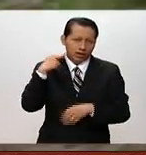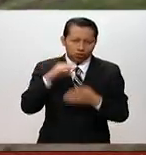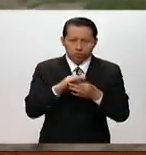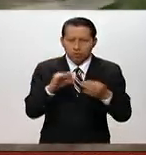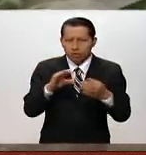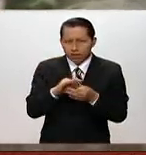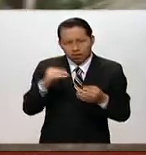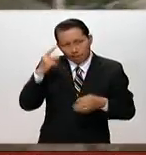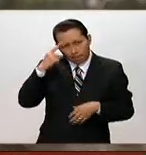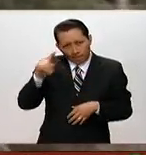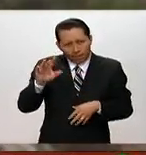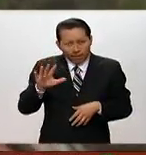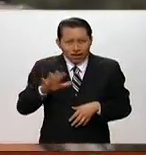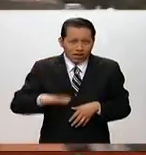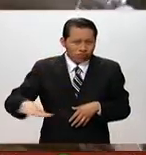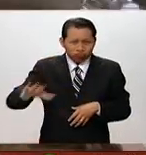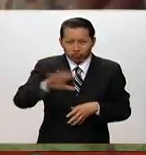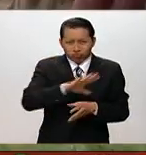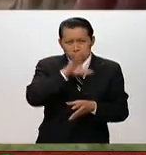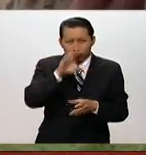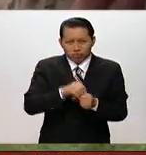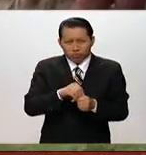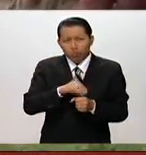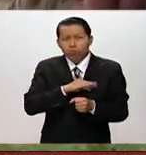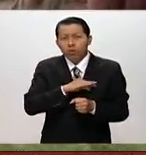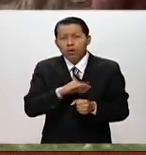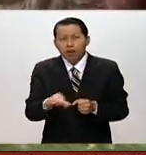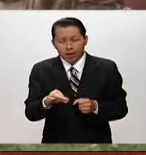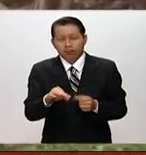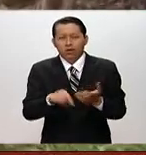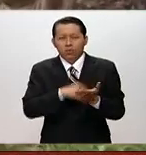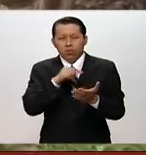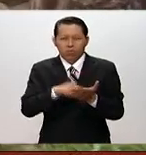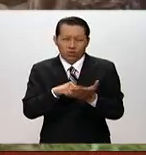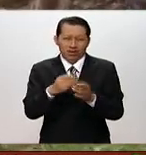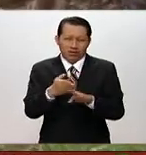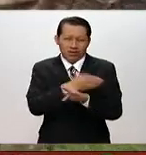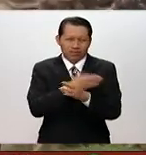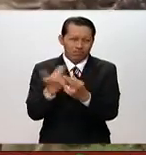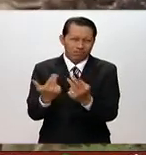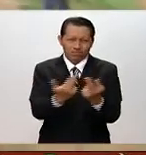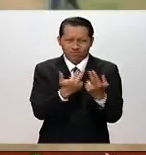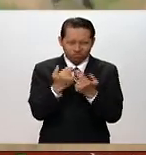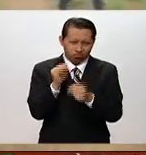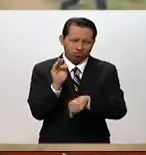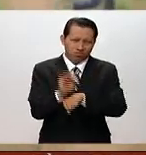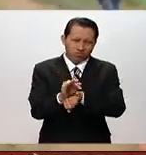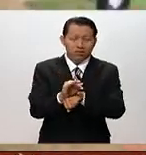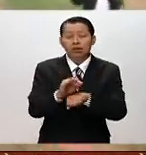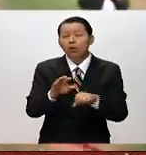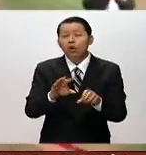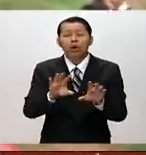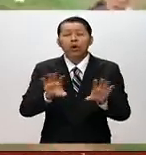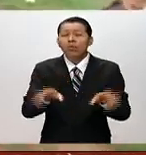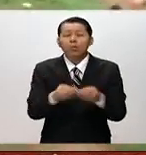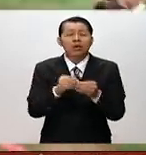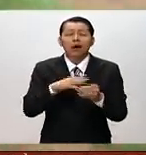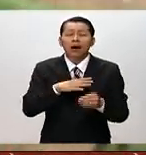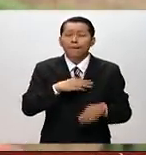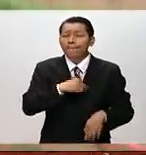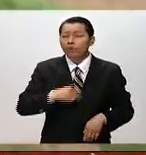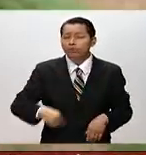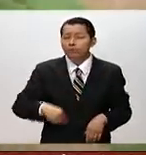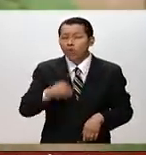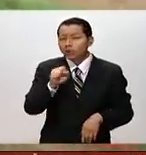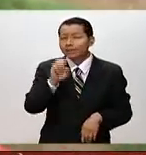el restablecimiento inmediato al menos de las zonas afectadas. Son cerca de 69 municipios